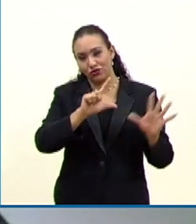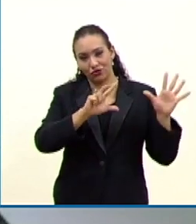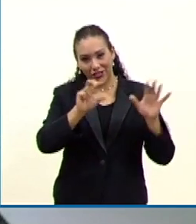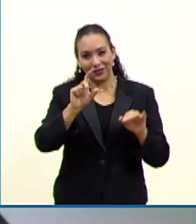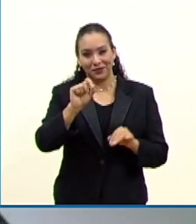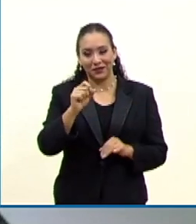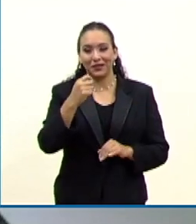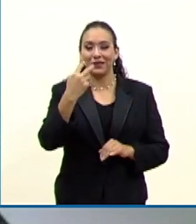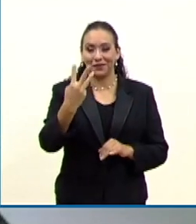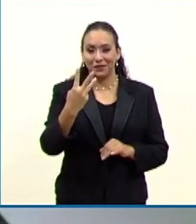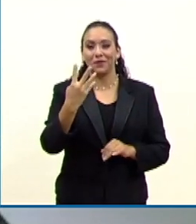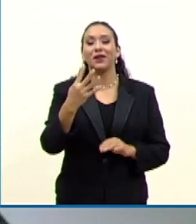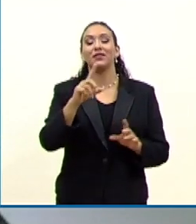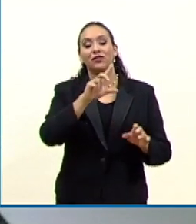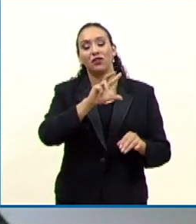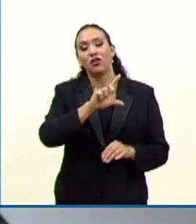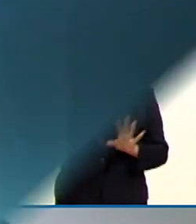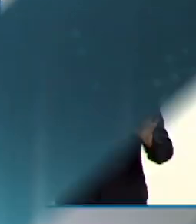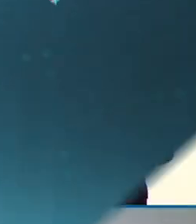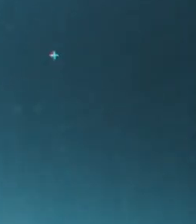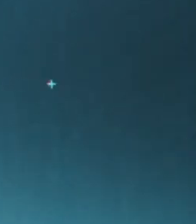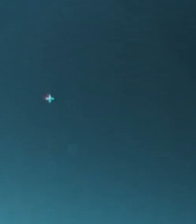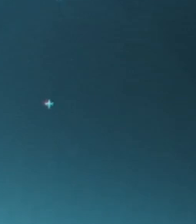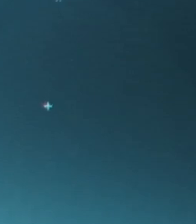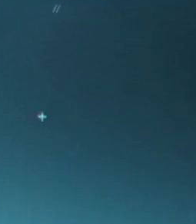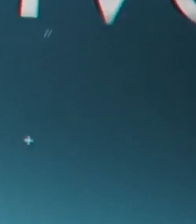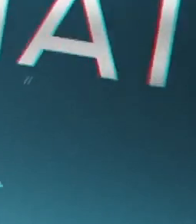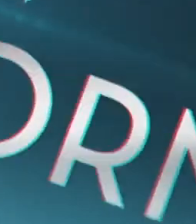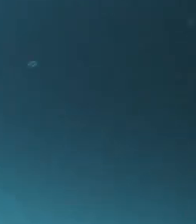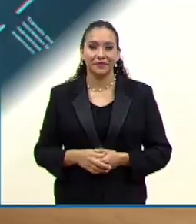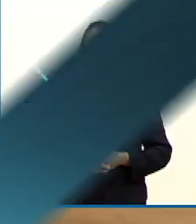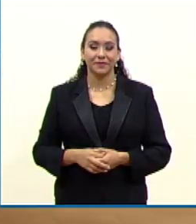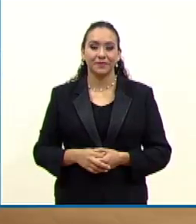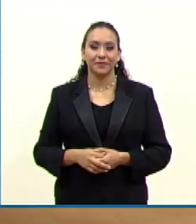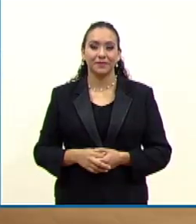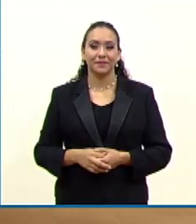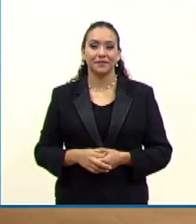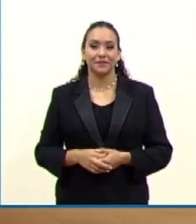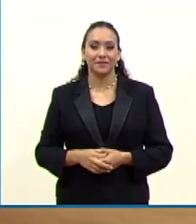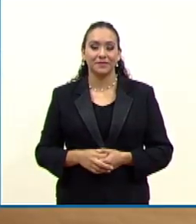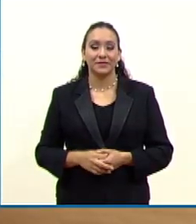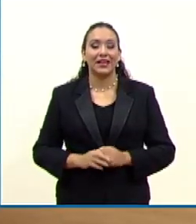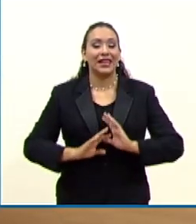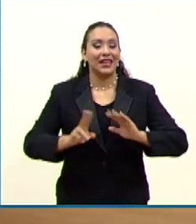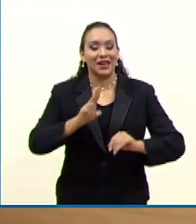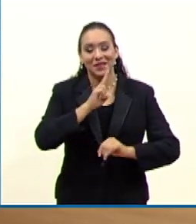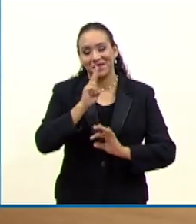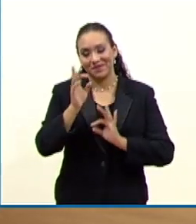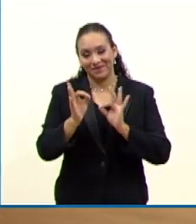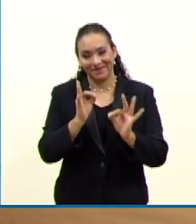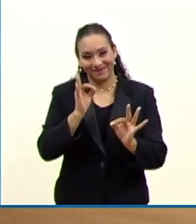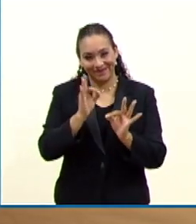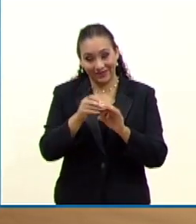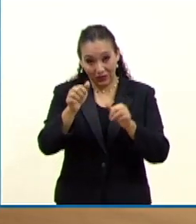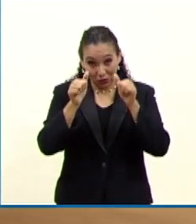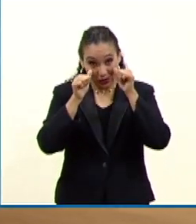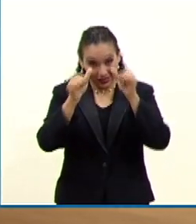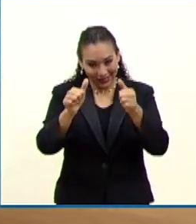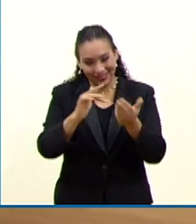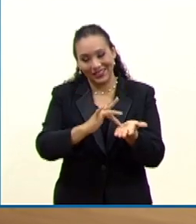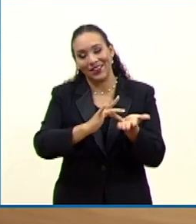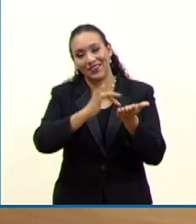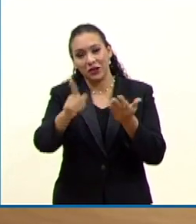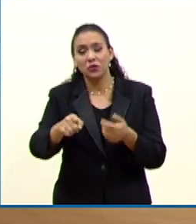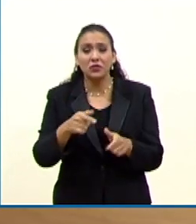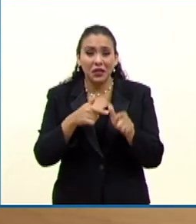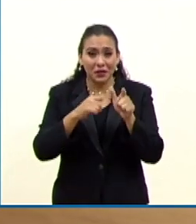800-224-2426. Así concluimos esta emisión. Soy Laura Murillo y lo